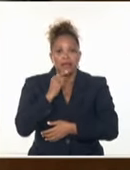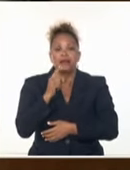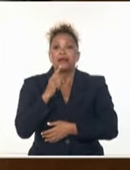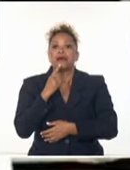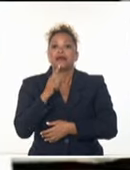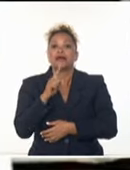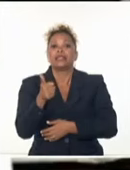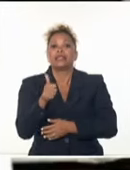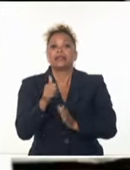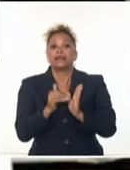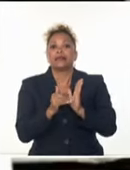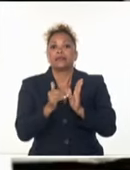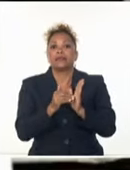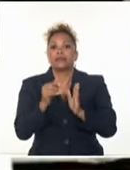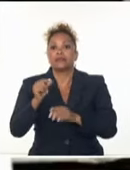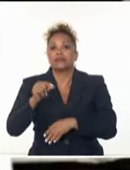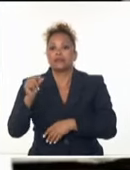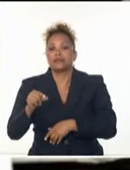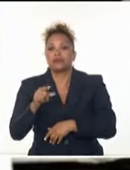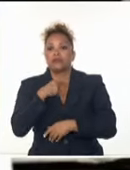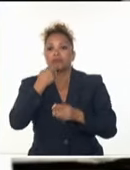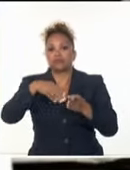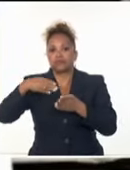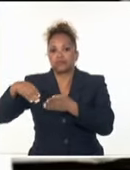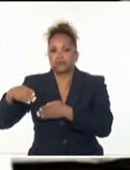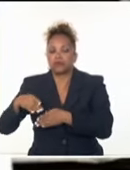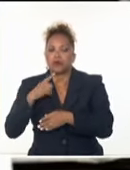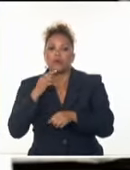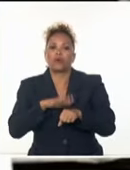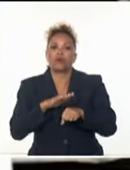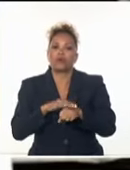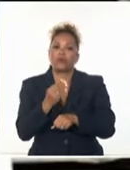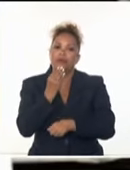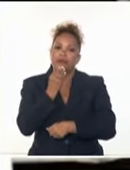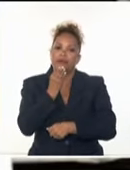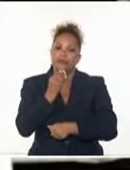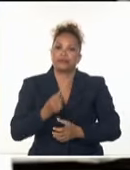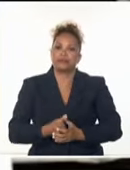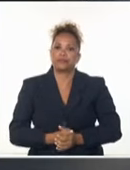o resultaron heridos durante los ataques del ejército sionista en